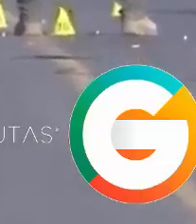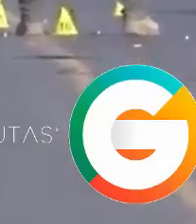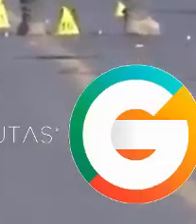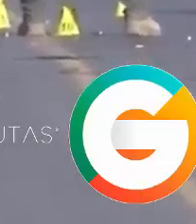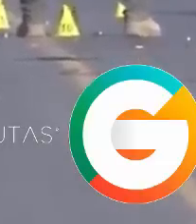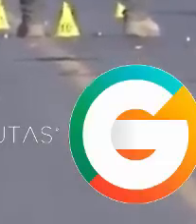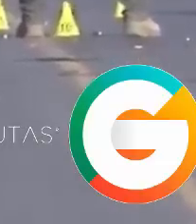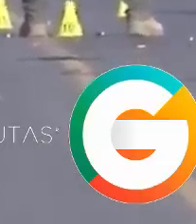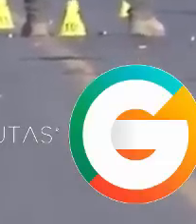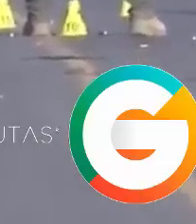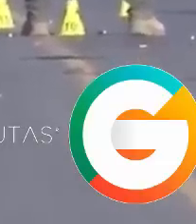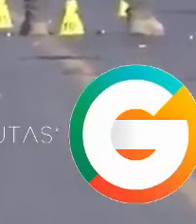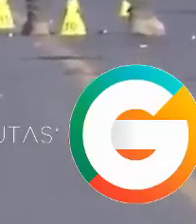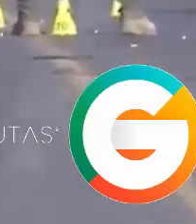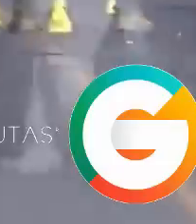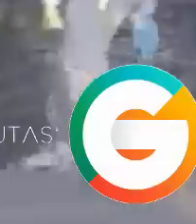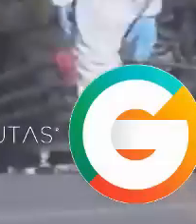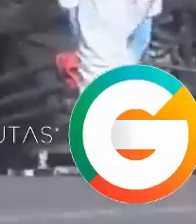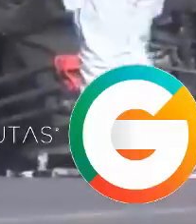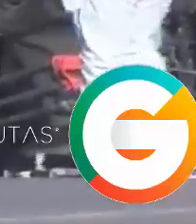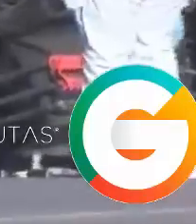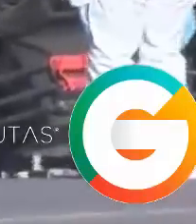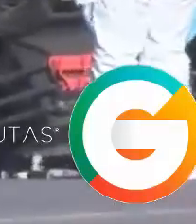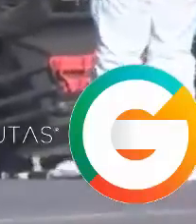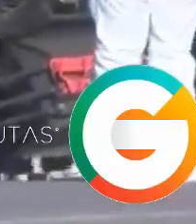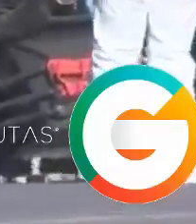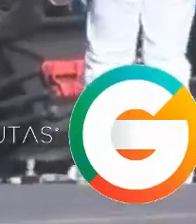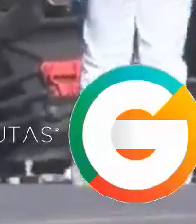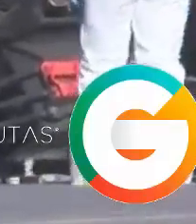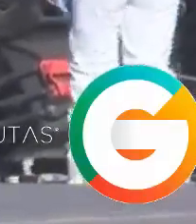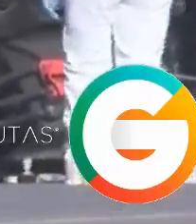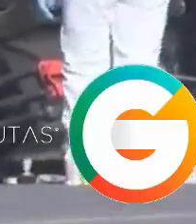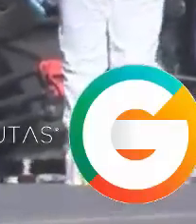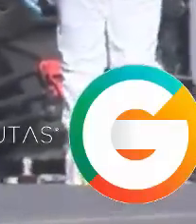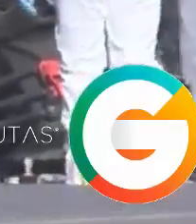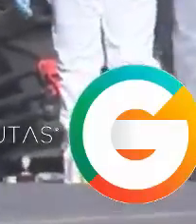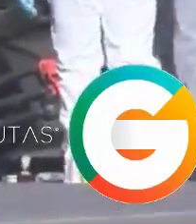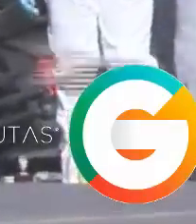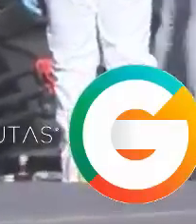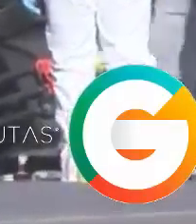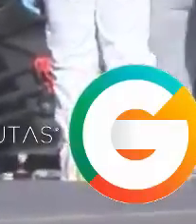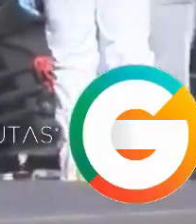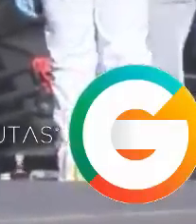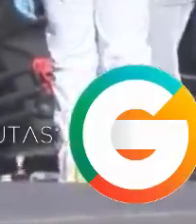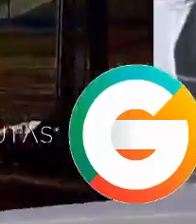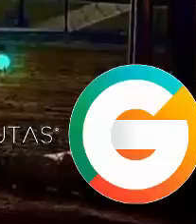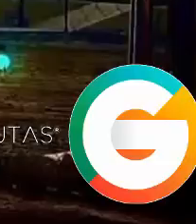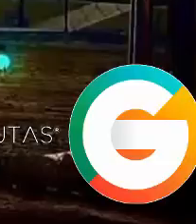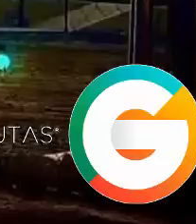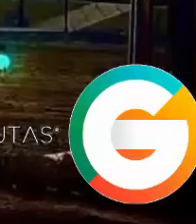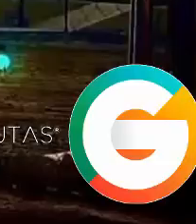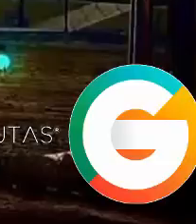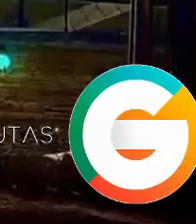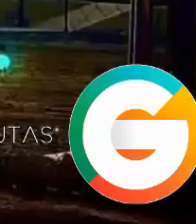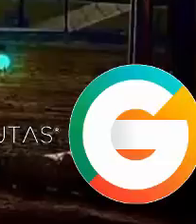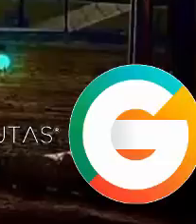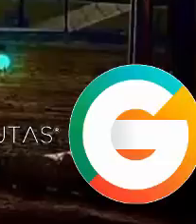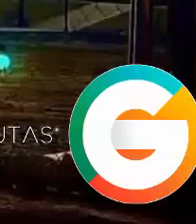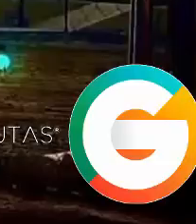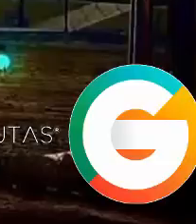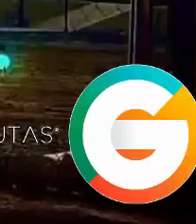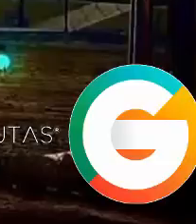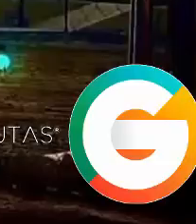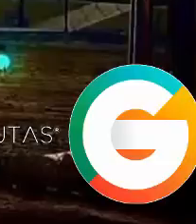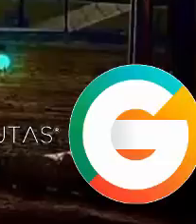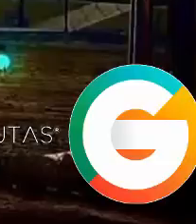percutieron 253 casquillos. Además, la Fiscalía General del Estado confirmó que el domingo fue localizada una narcomanta en el